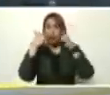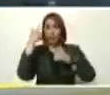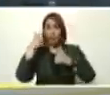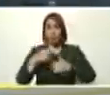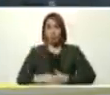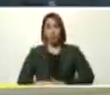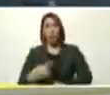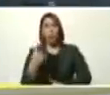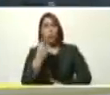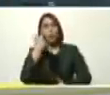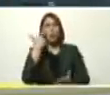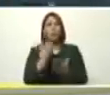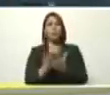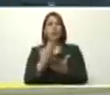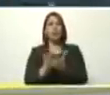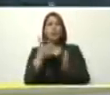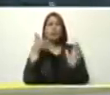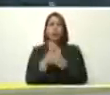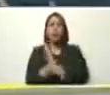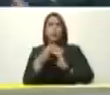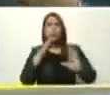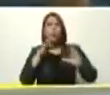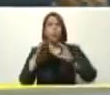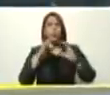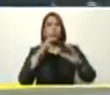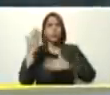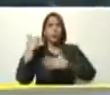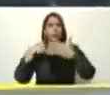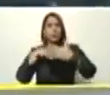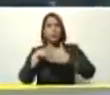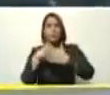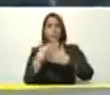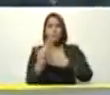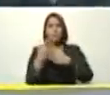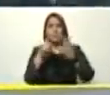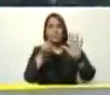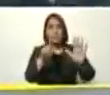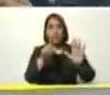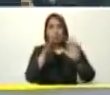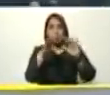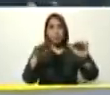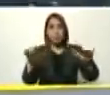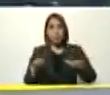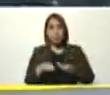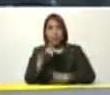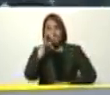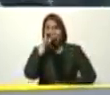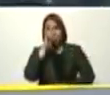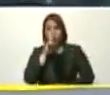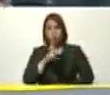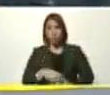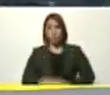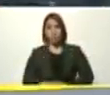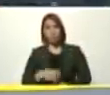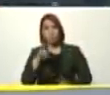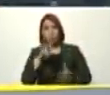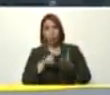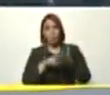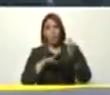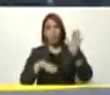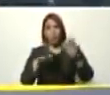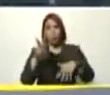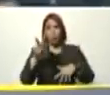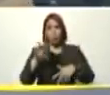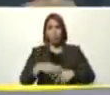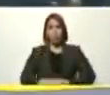el único testigo de la conversación, aquella madrugada del 6 de diciembre del año 2012,